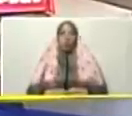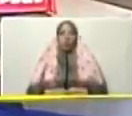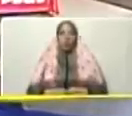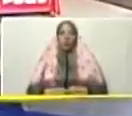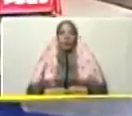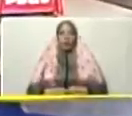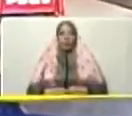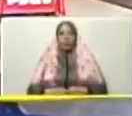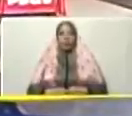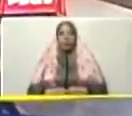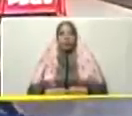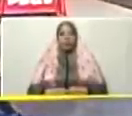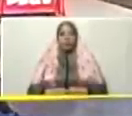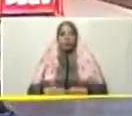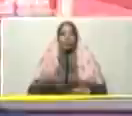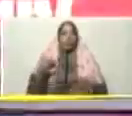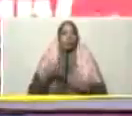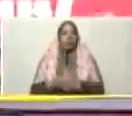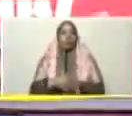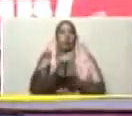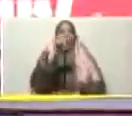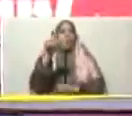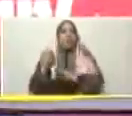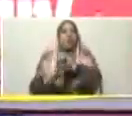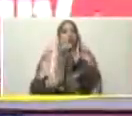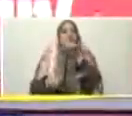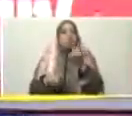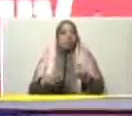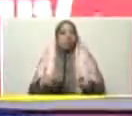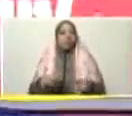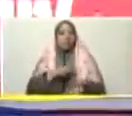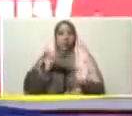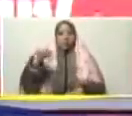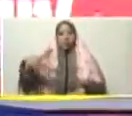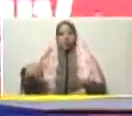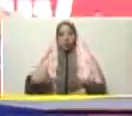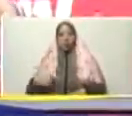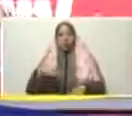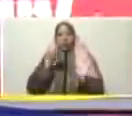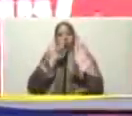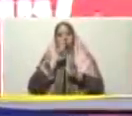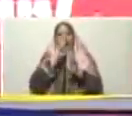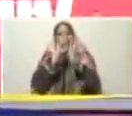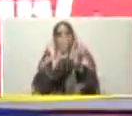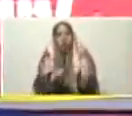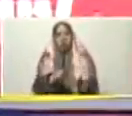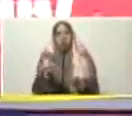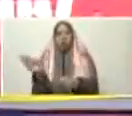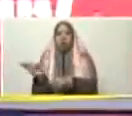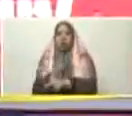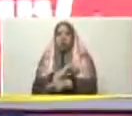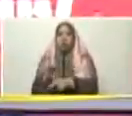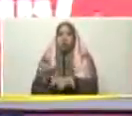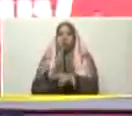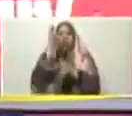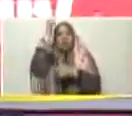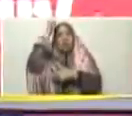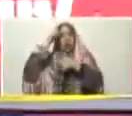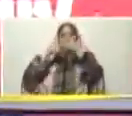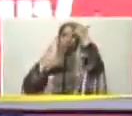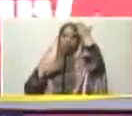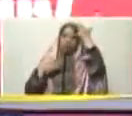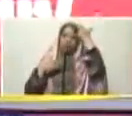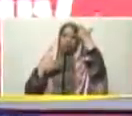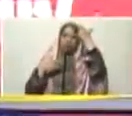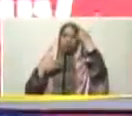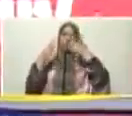porque cuando nos preguntan qué es el chavismo nosotros contestamos con mucha contundencia y rapidez el chavismo es el